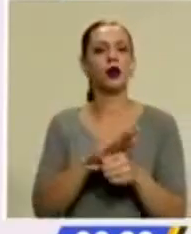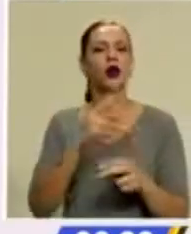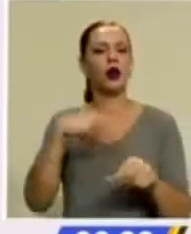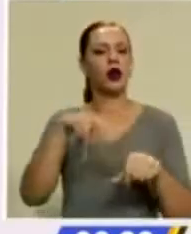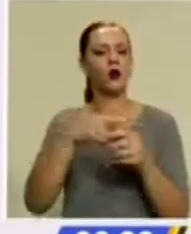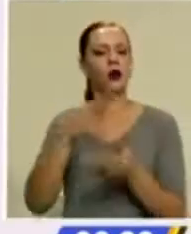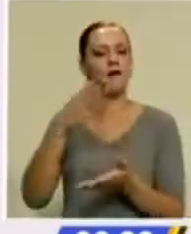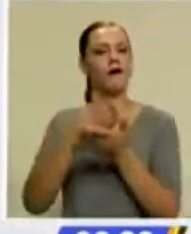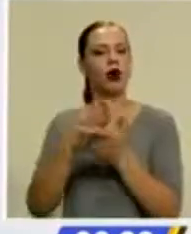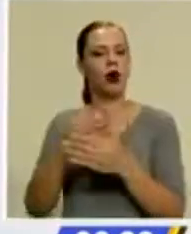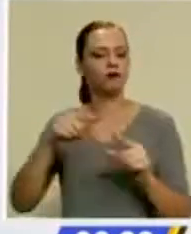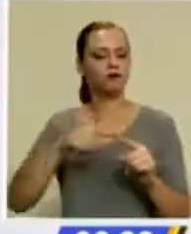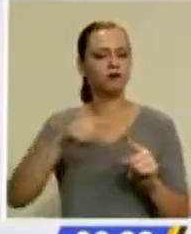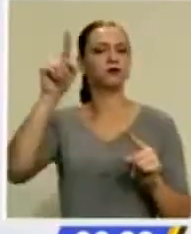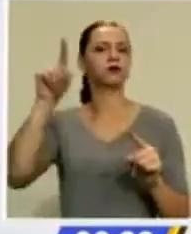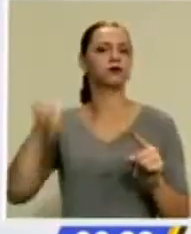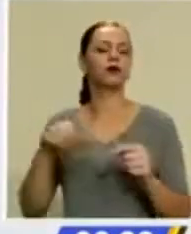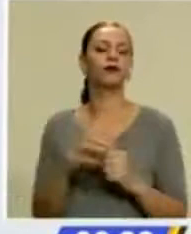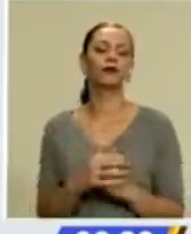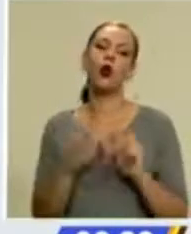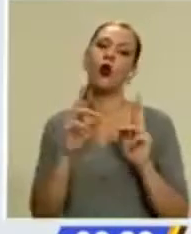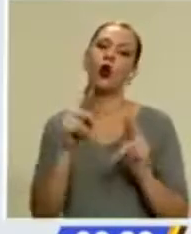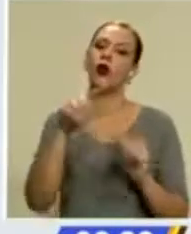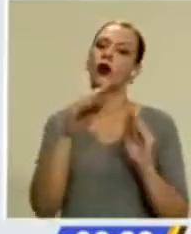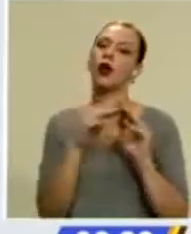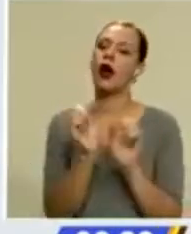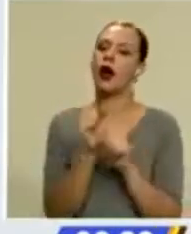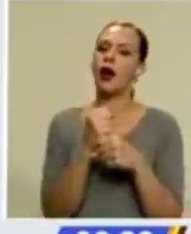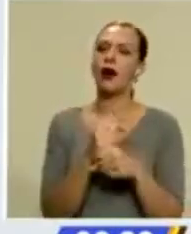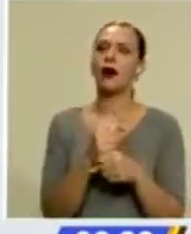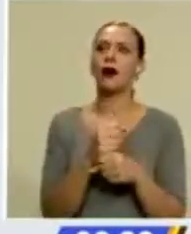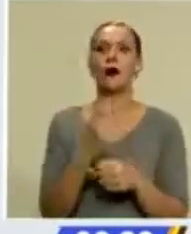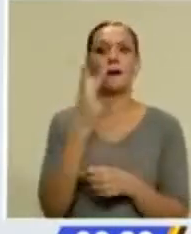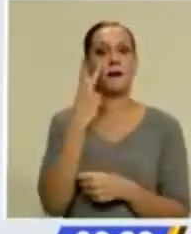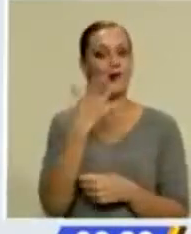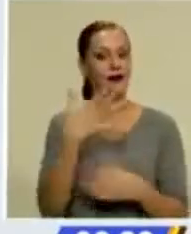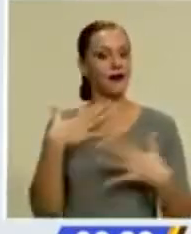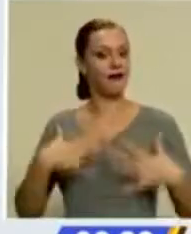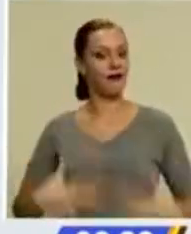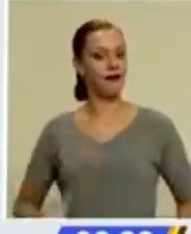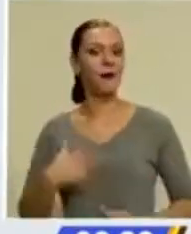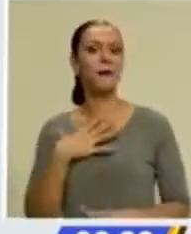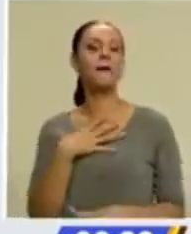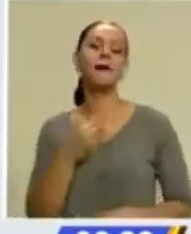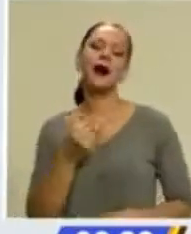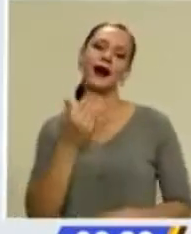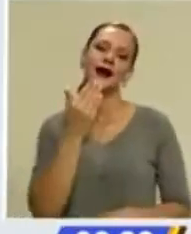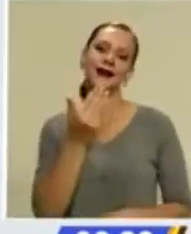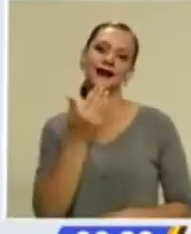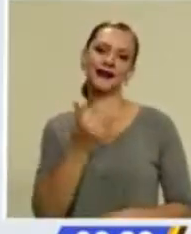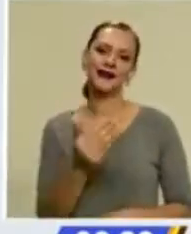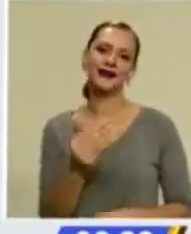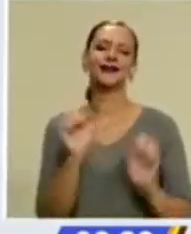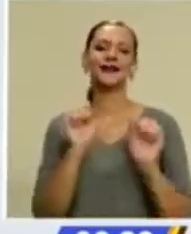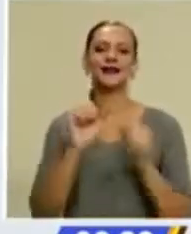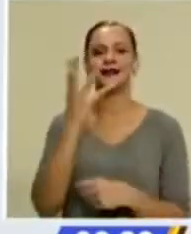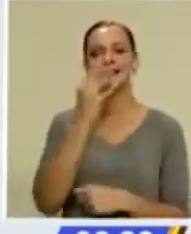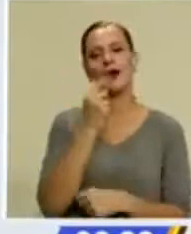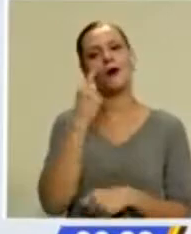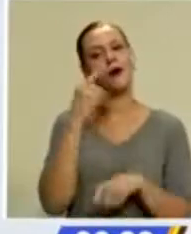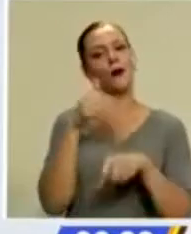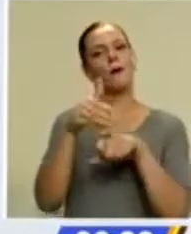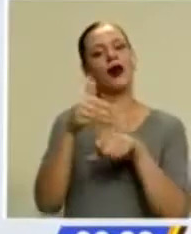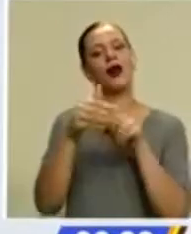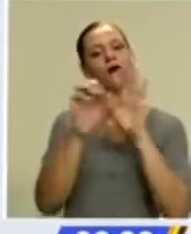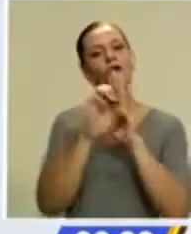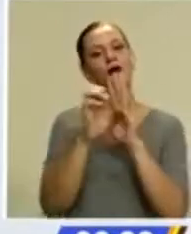la Ola. Ojalá que ustedes también en casa lo hagan. Hacemos la pausa. Vea ya, ella está vestida de blanco. Gracias, de verdad, por